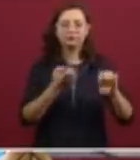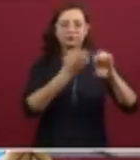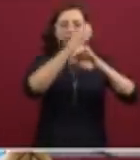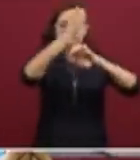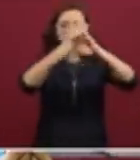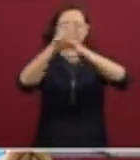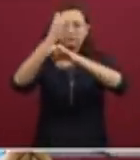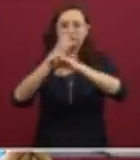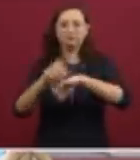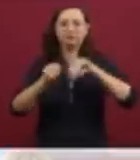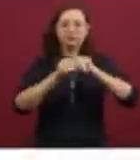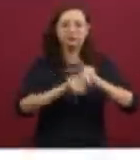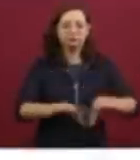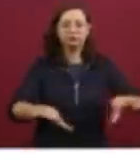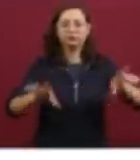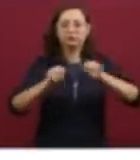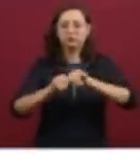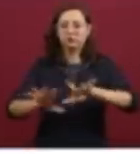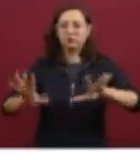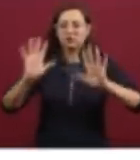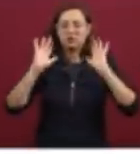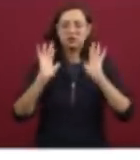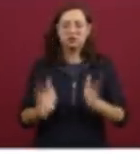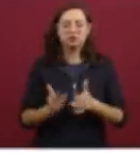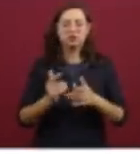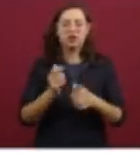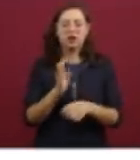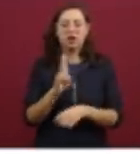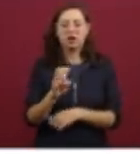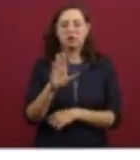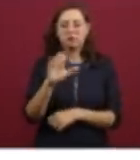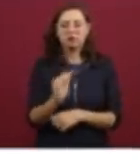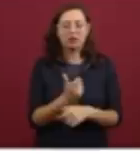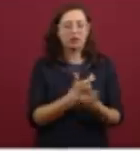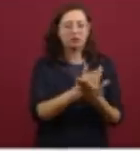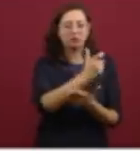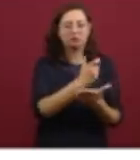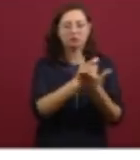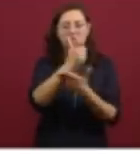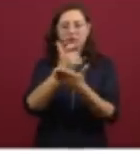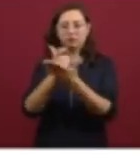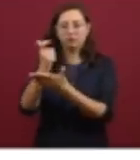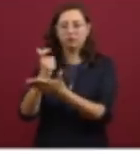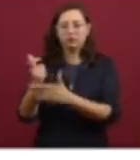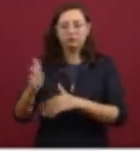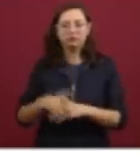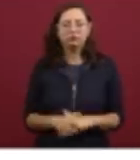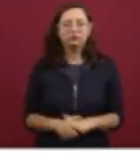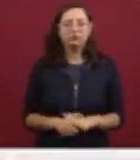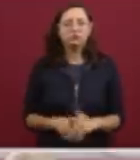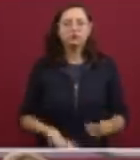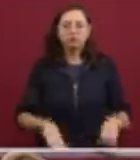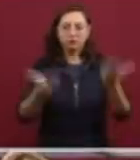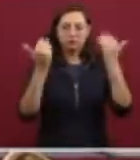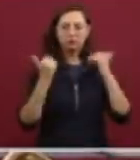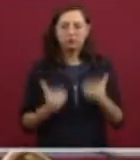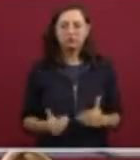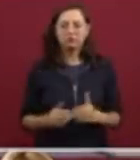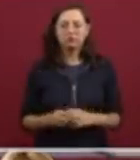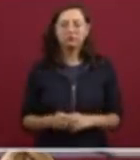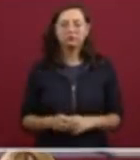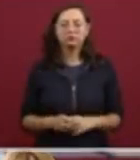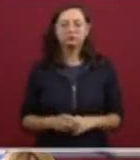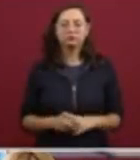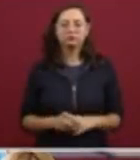federativa de cada una de las becas que ya hemos dispersado. La que sigue, por favor. En